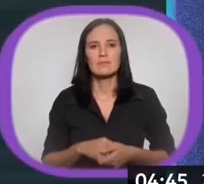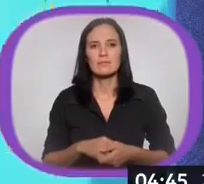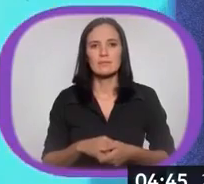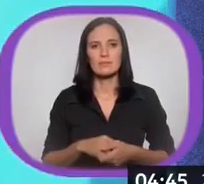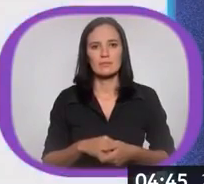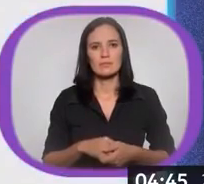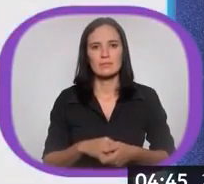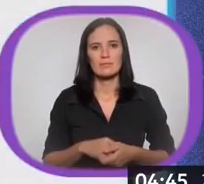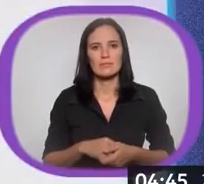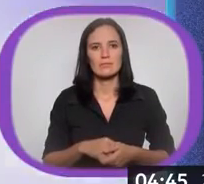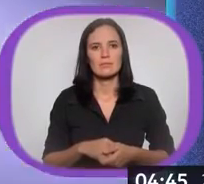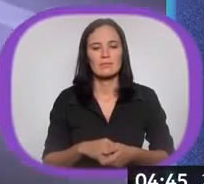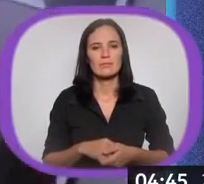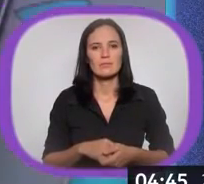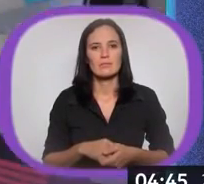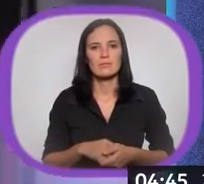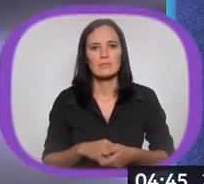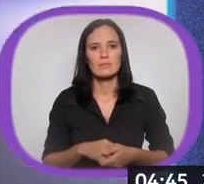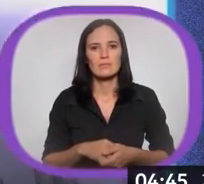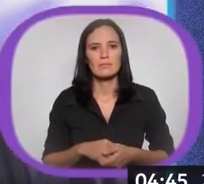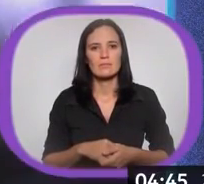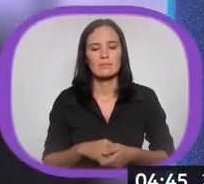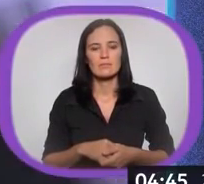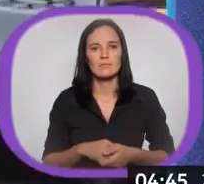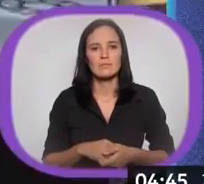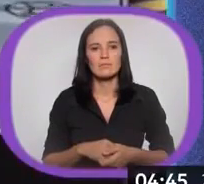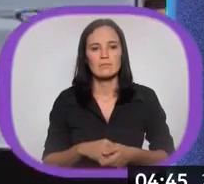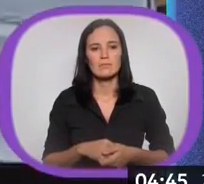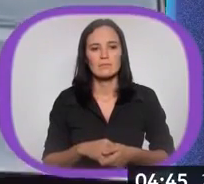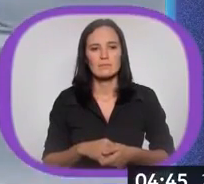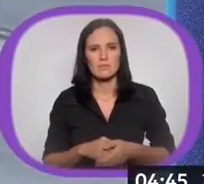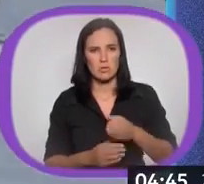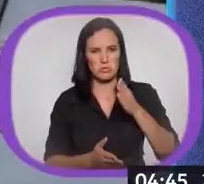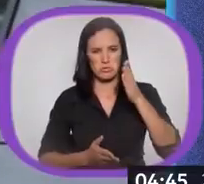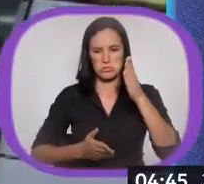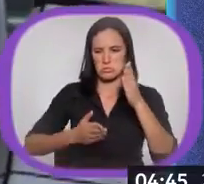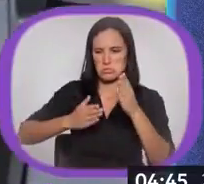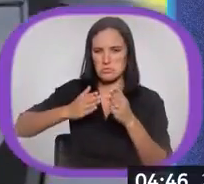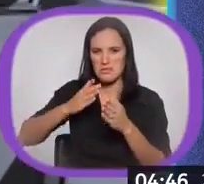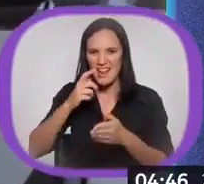¡Cómo